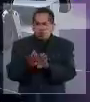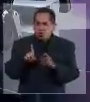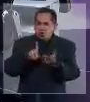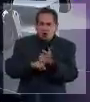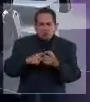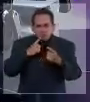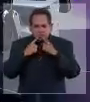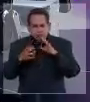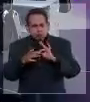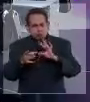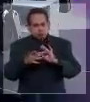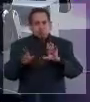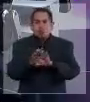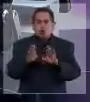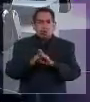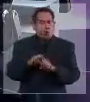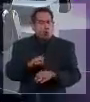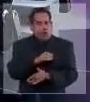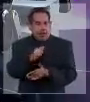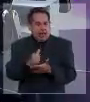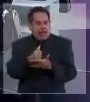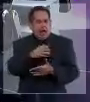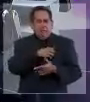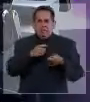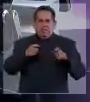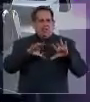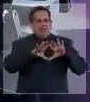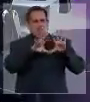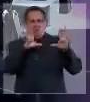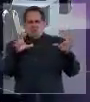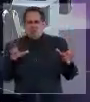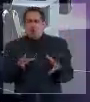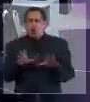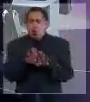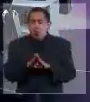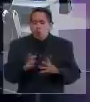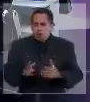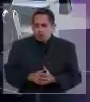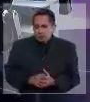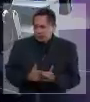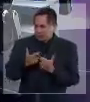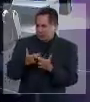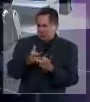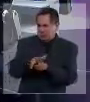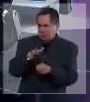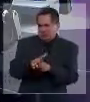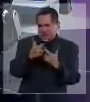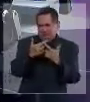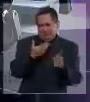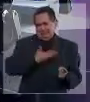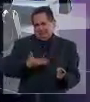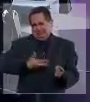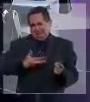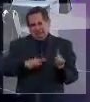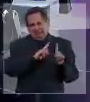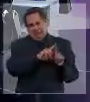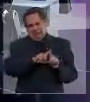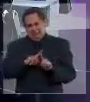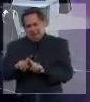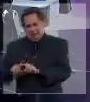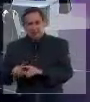recordando que el capital natural de este país es enorme, pero la diversidad no solo implica